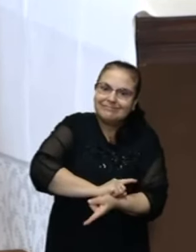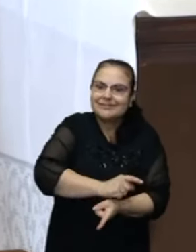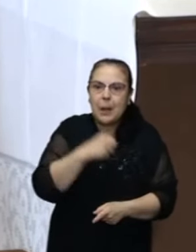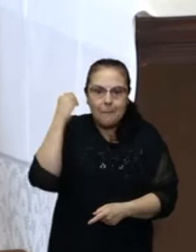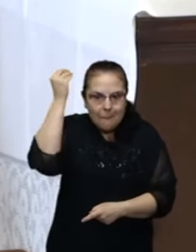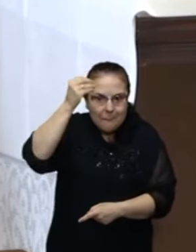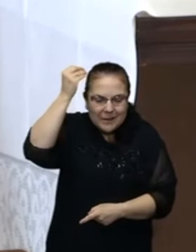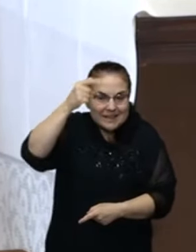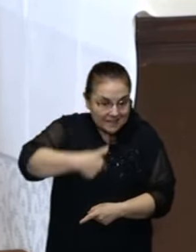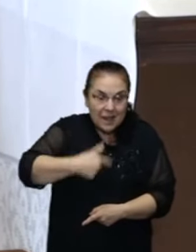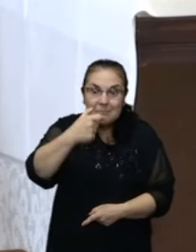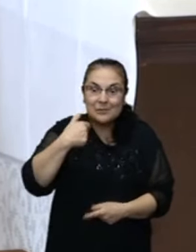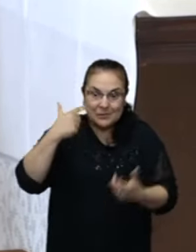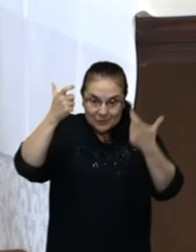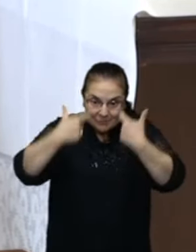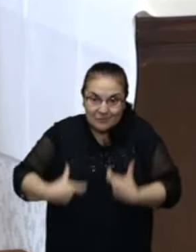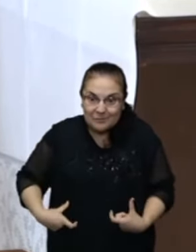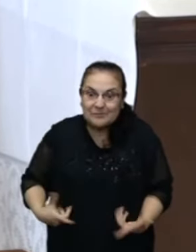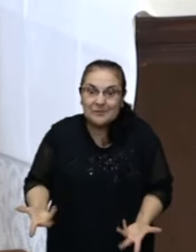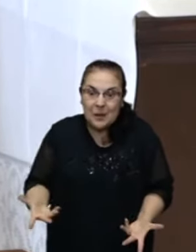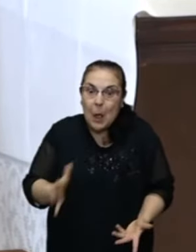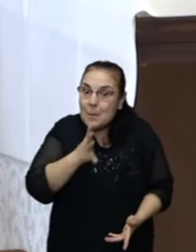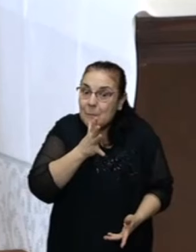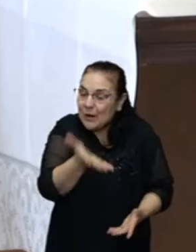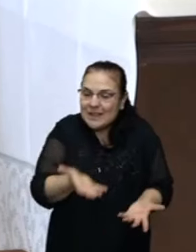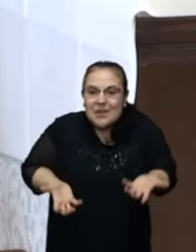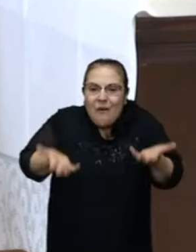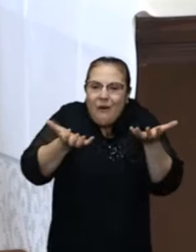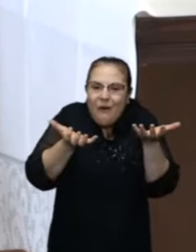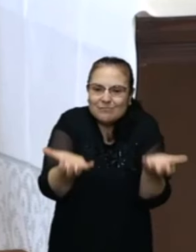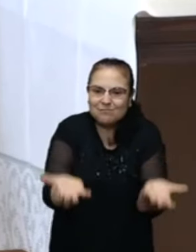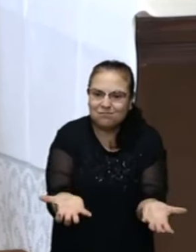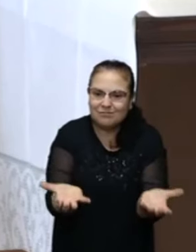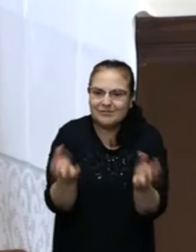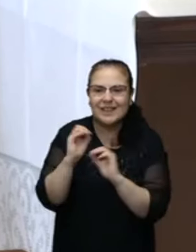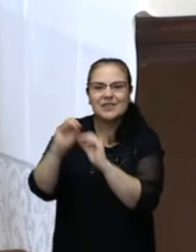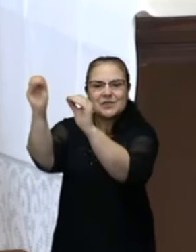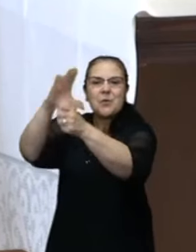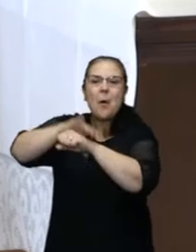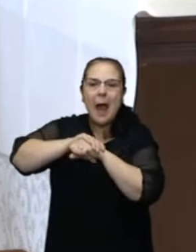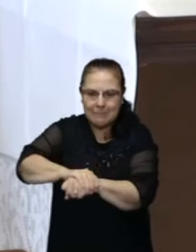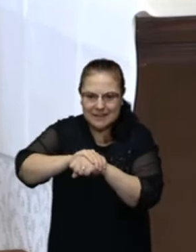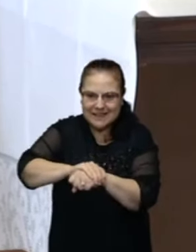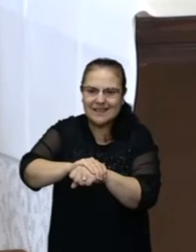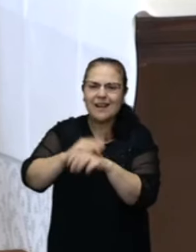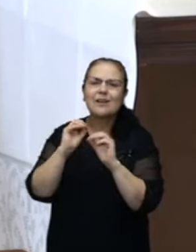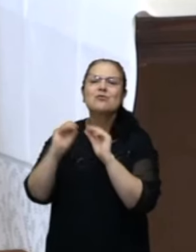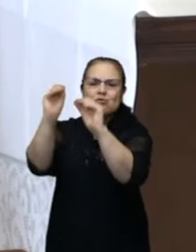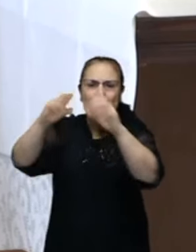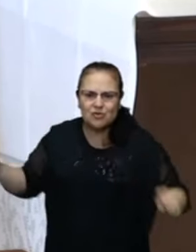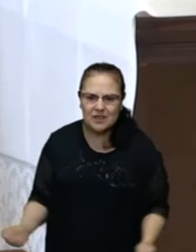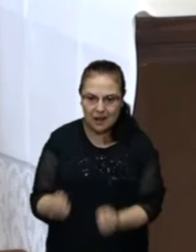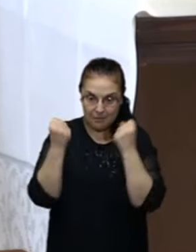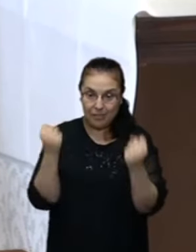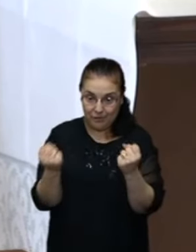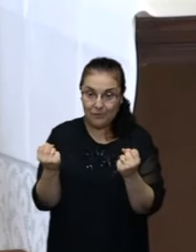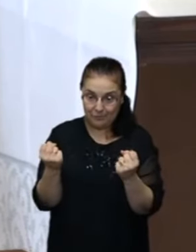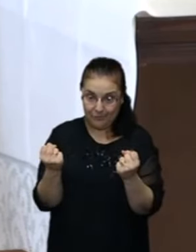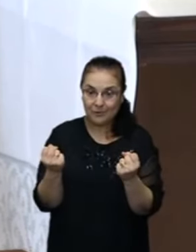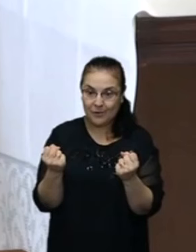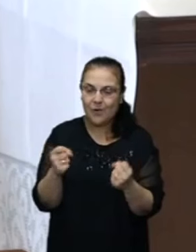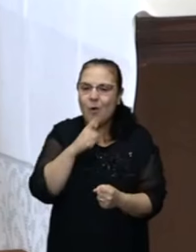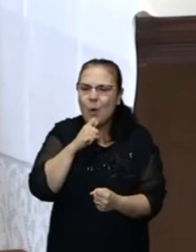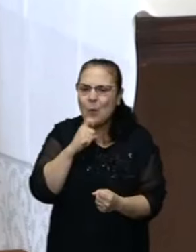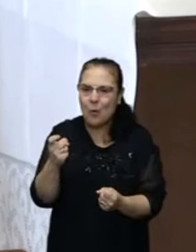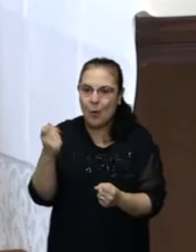y quiere ofrecernos precisamente su amistad y su salvación a través